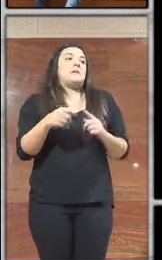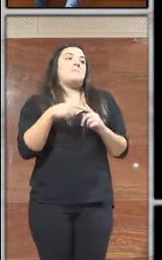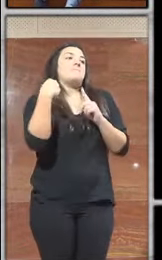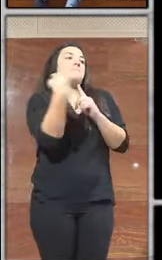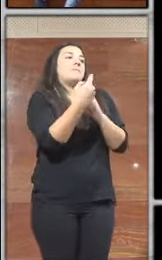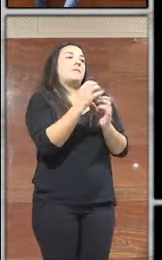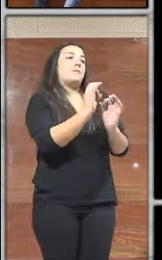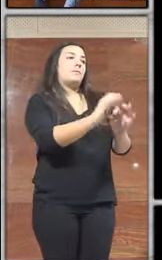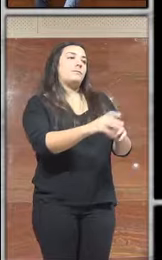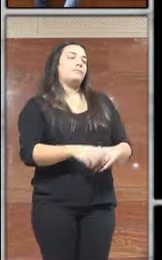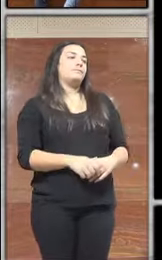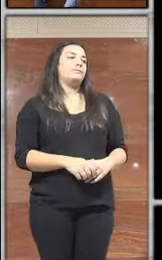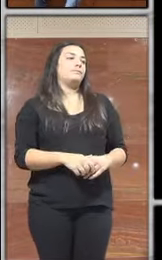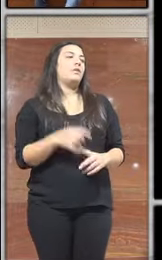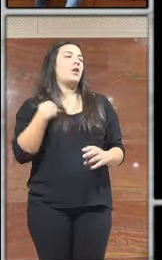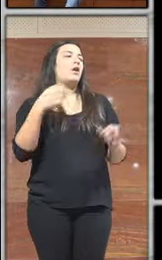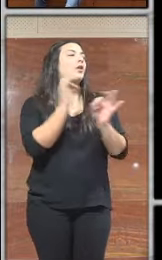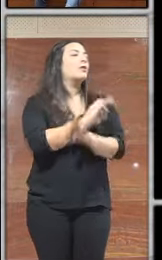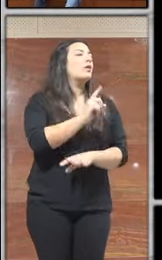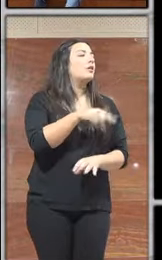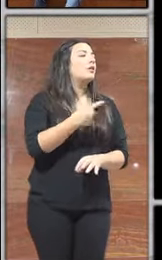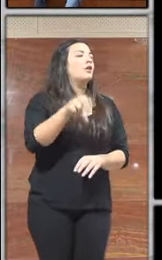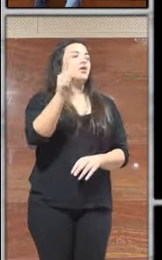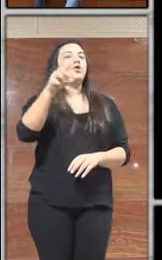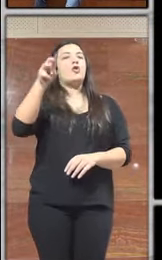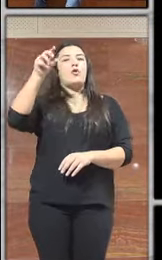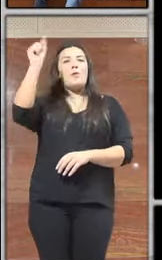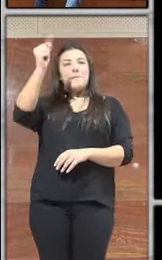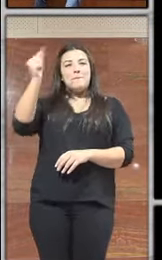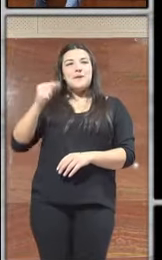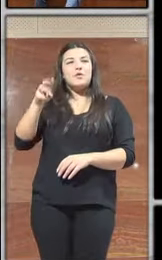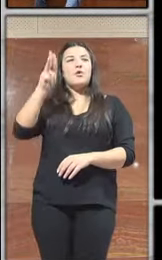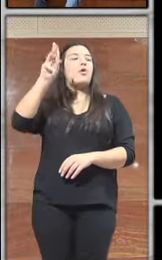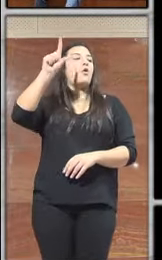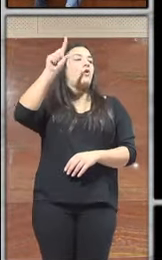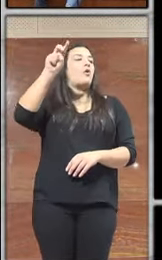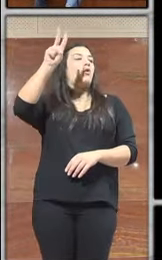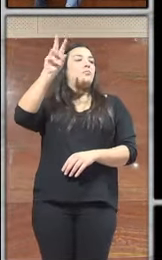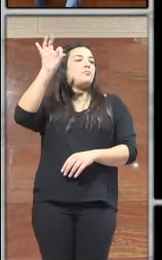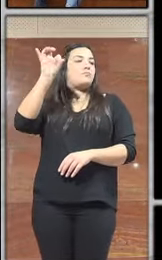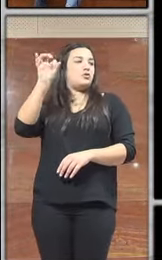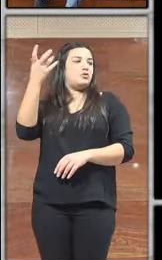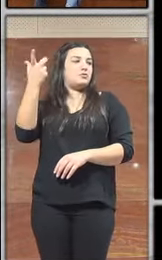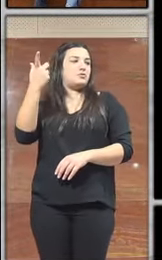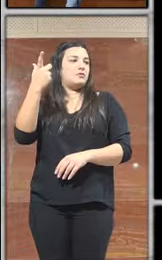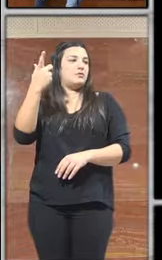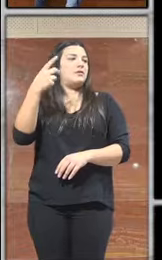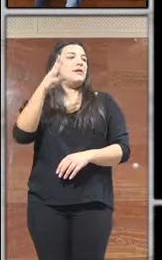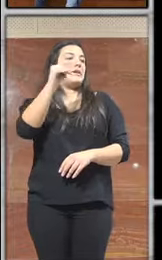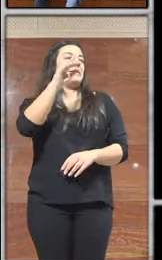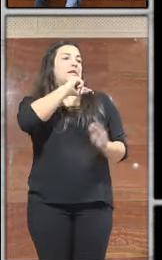equivoco? es cierto ¿eh? picto plus vale pues no pues me equivocaba ¿eh?